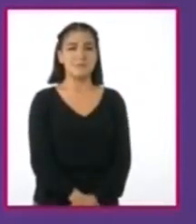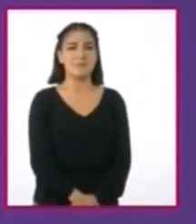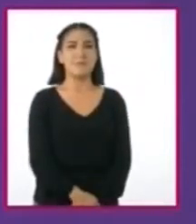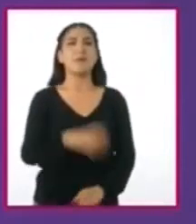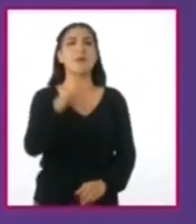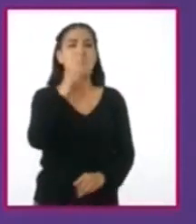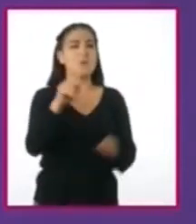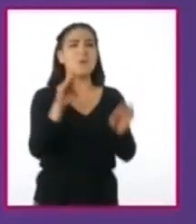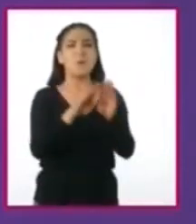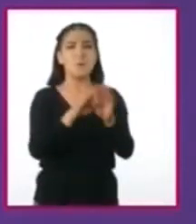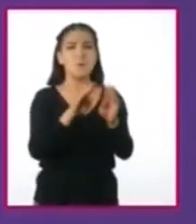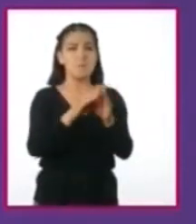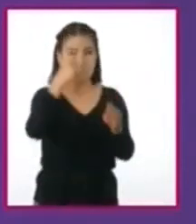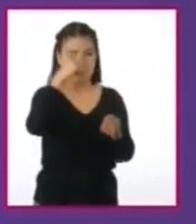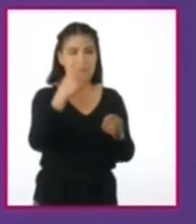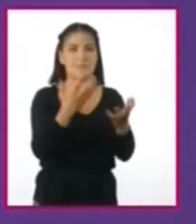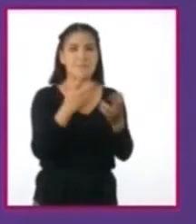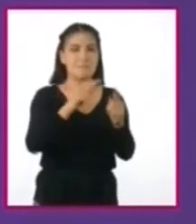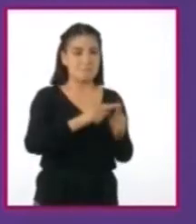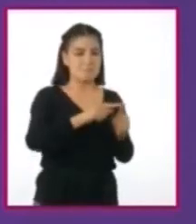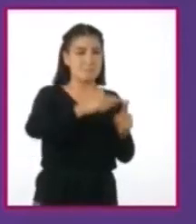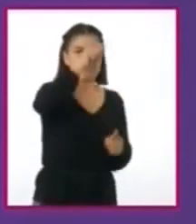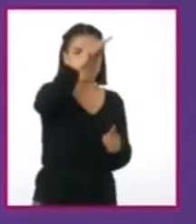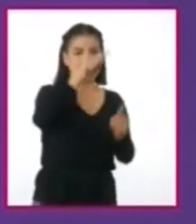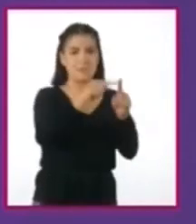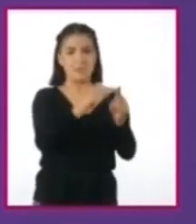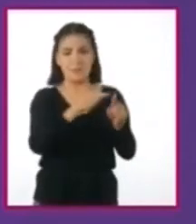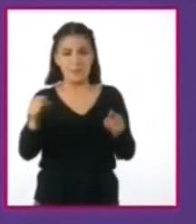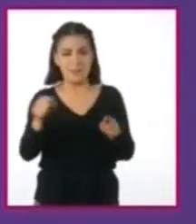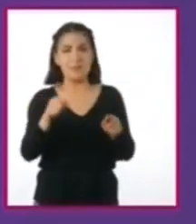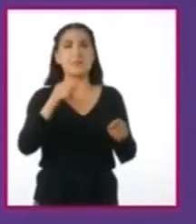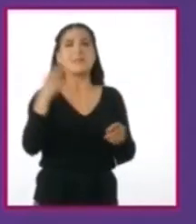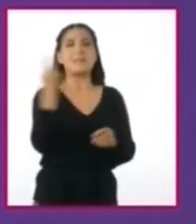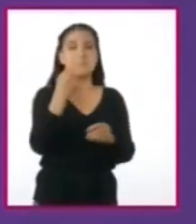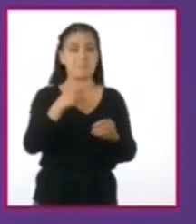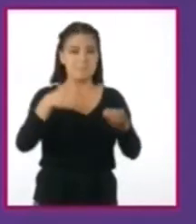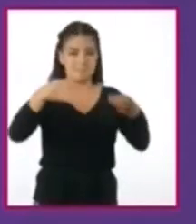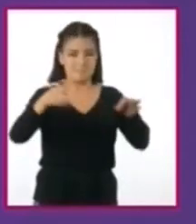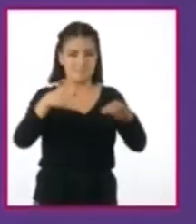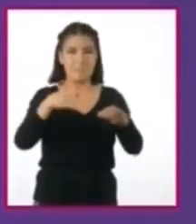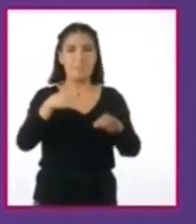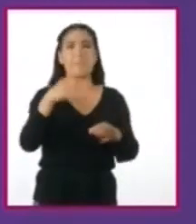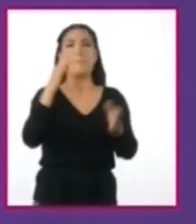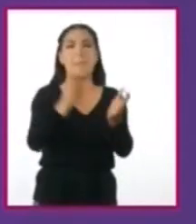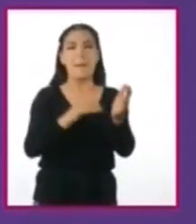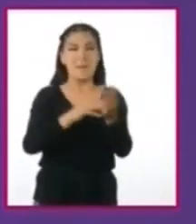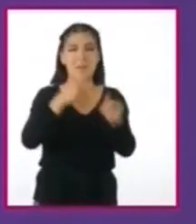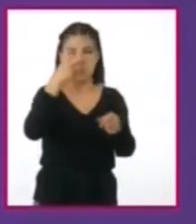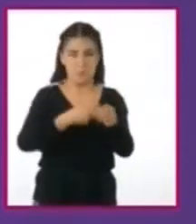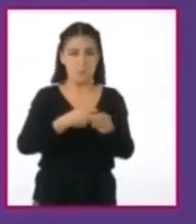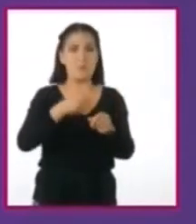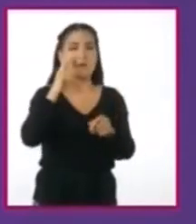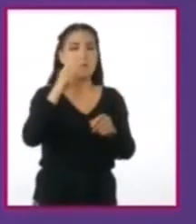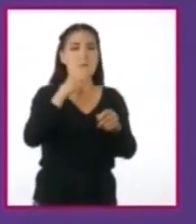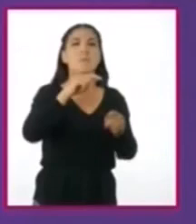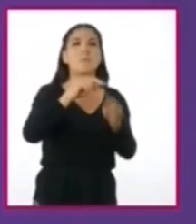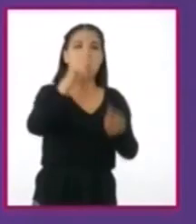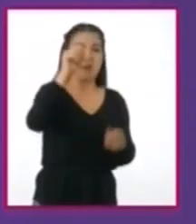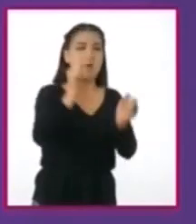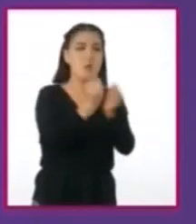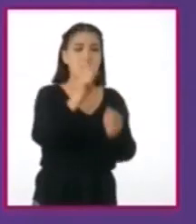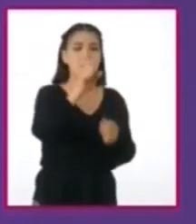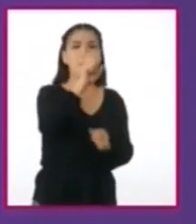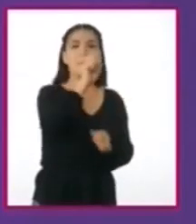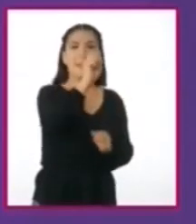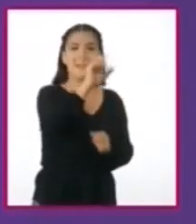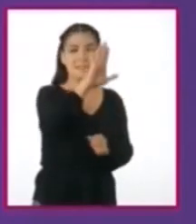Construiremos un aparato para medir alturas. Se necesita un cartón de 25 por 25 centímetros. Un popote que